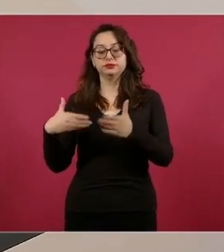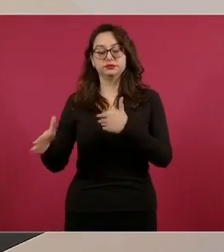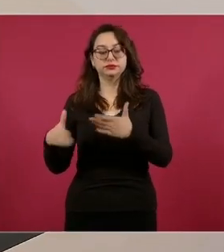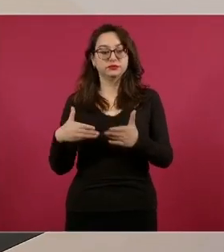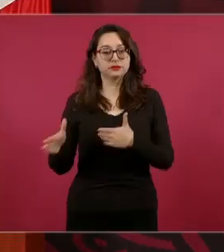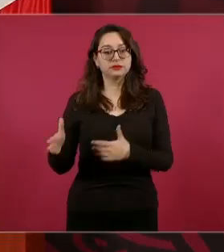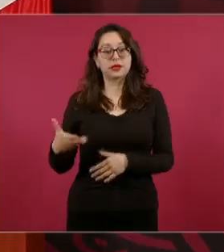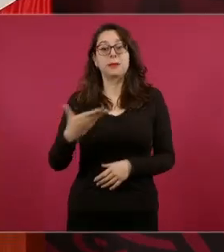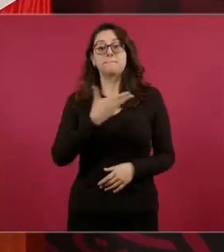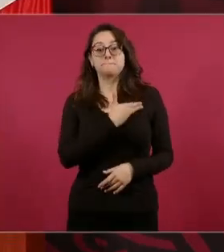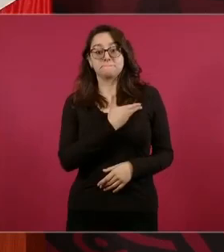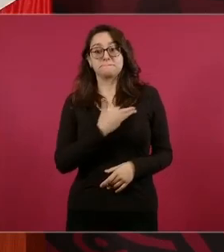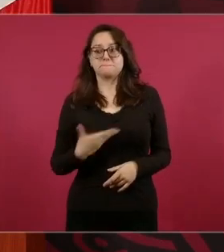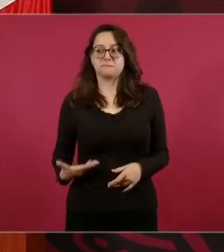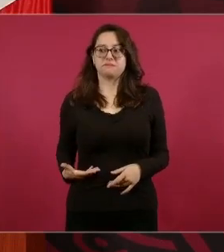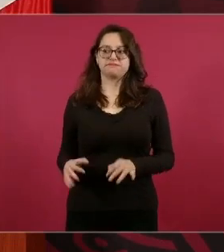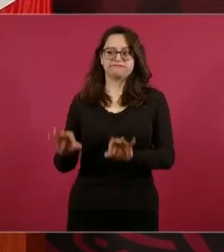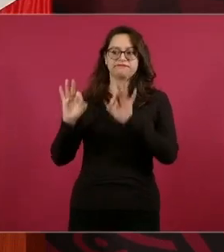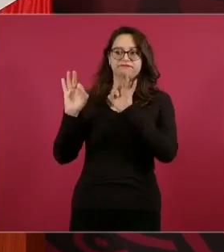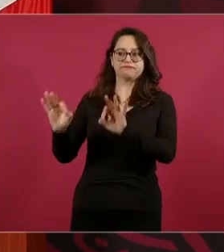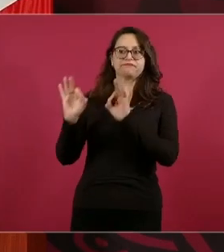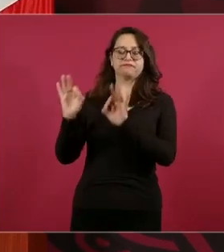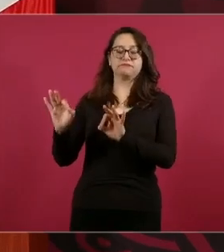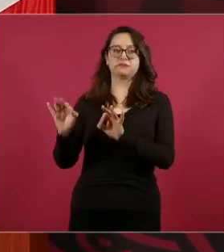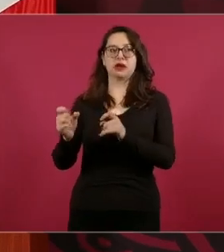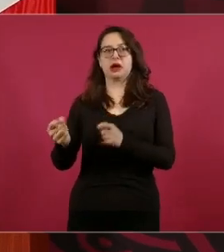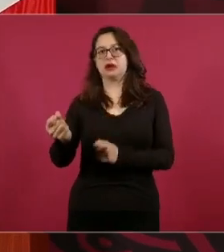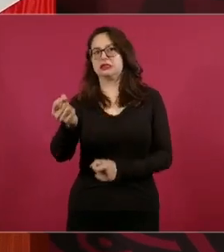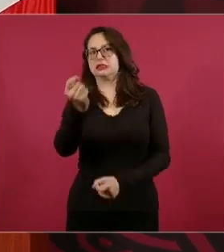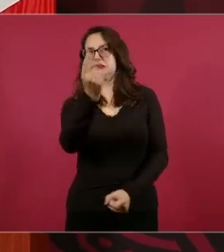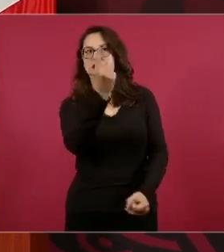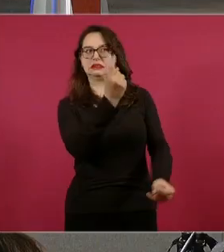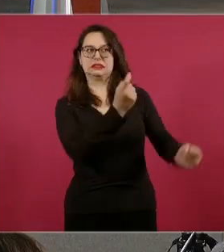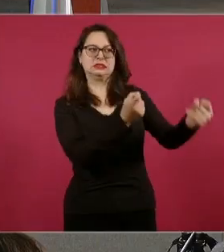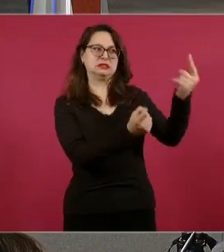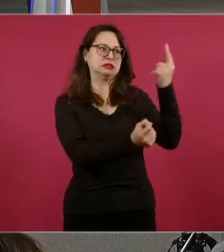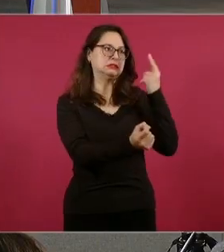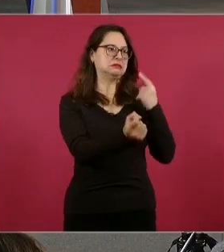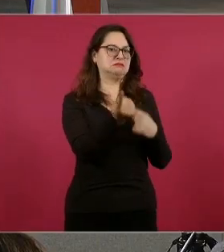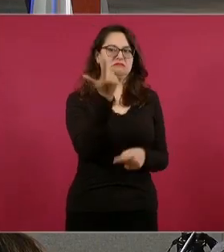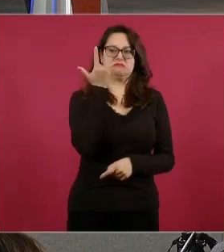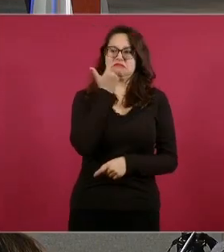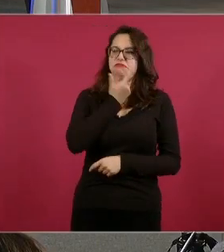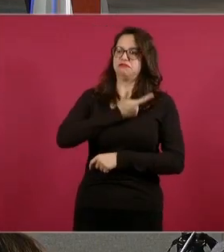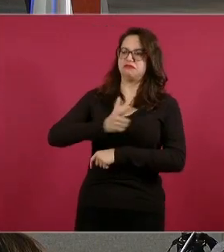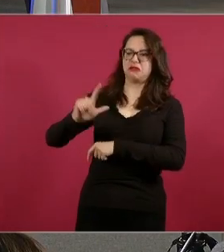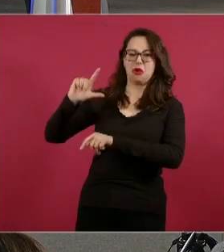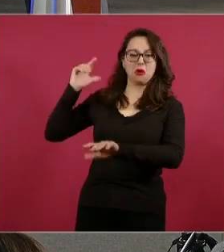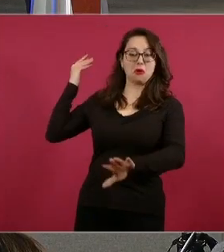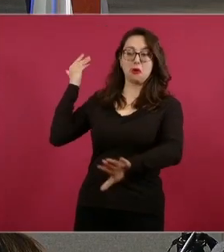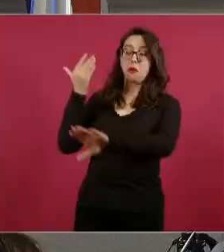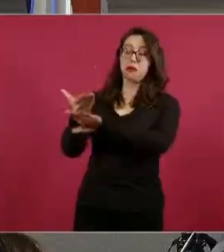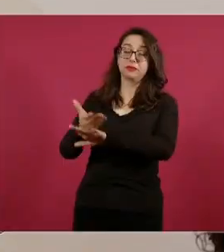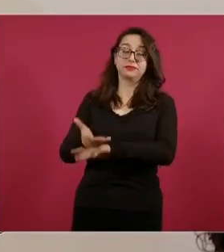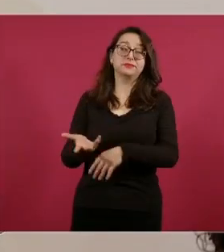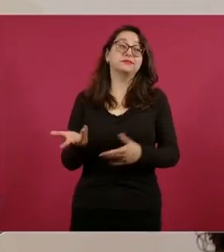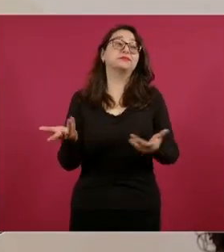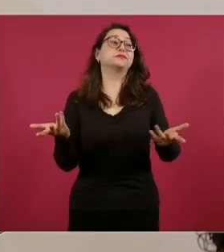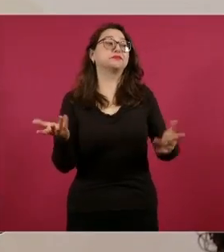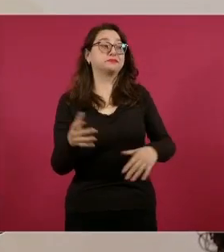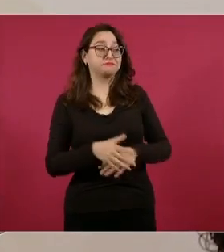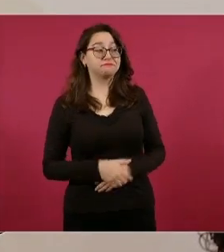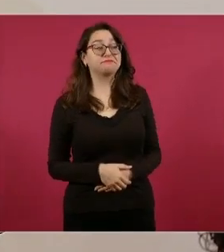a algunos no les gusta, pero ya ven cómo son las cosas.